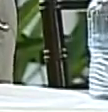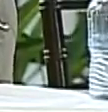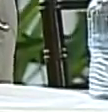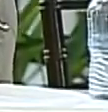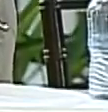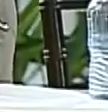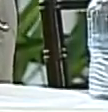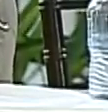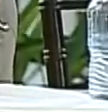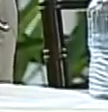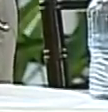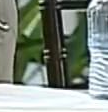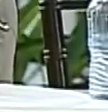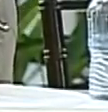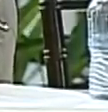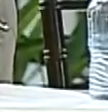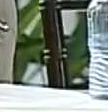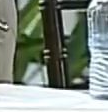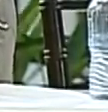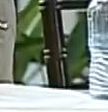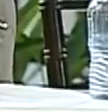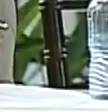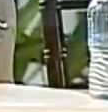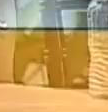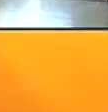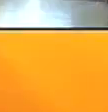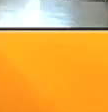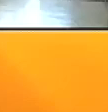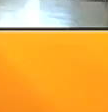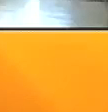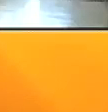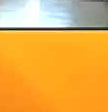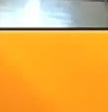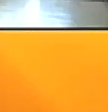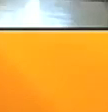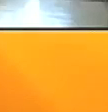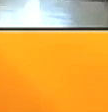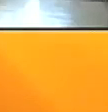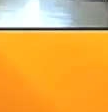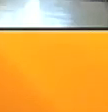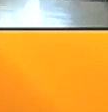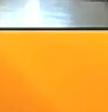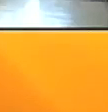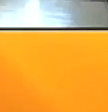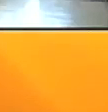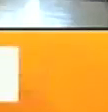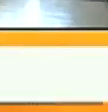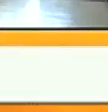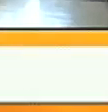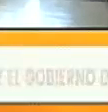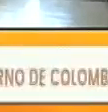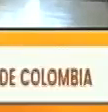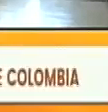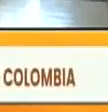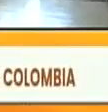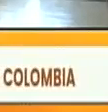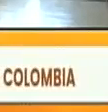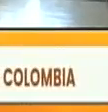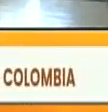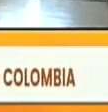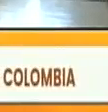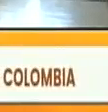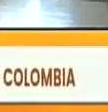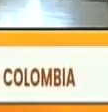hemos planteado siempre. Seguramente que el tema de las armas hay que hablar. Nosotros decimos, lo